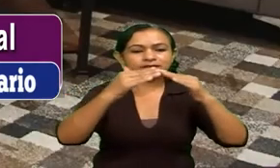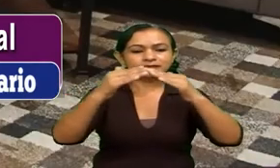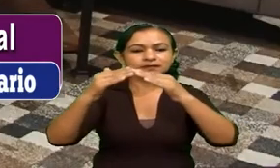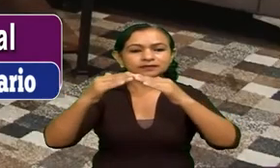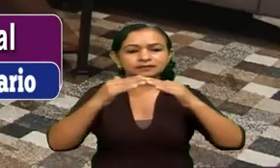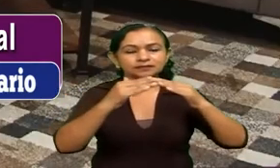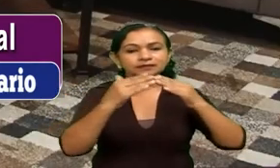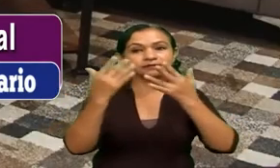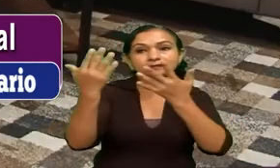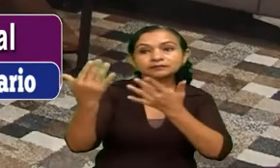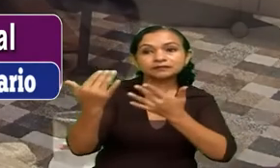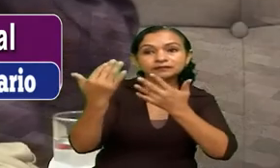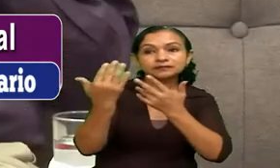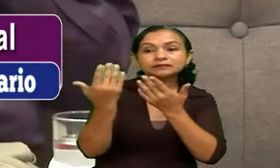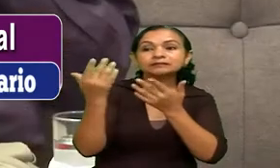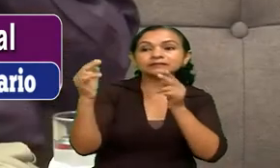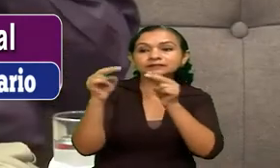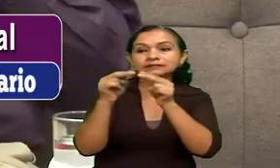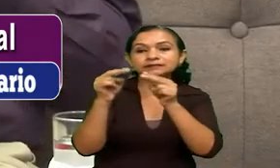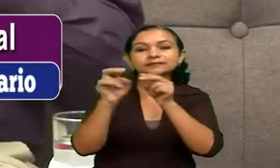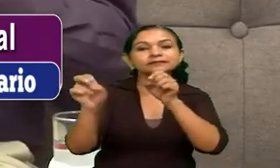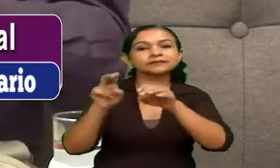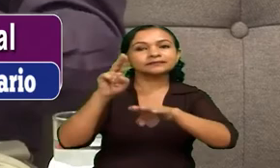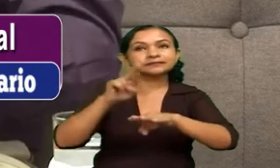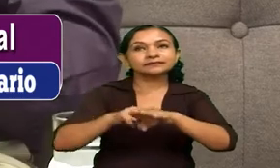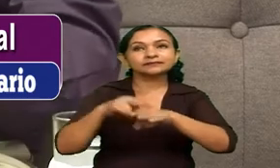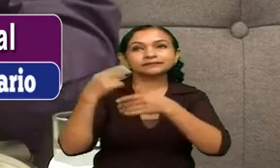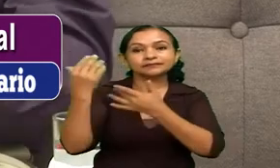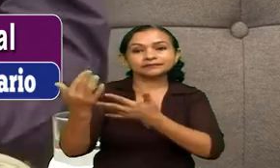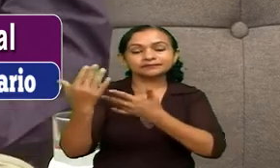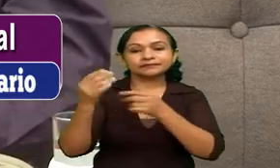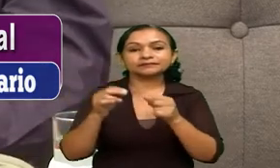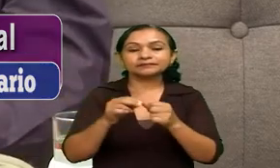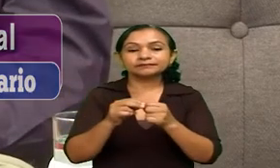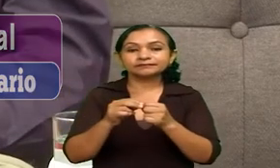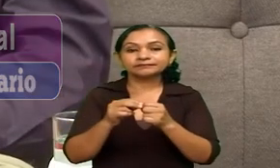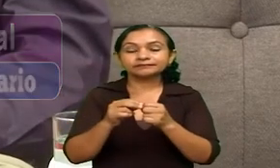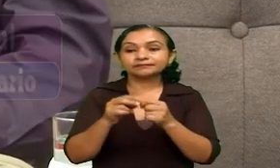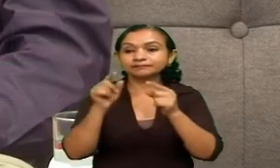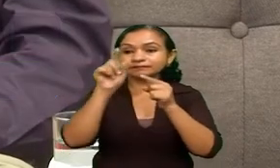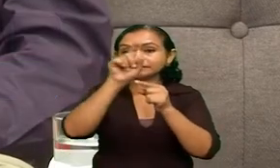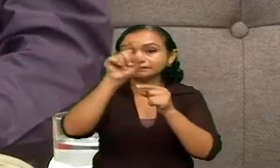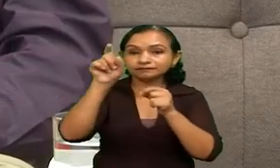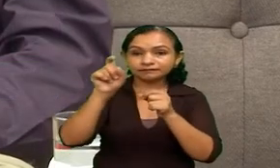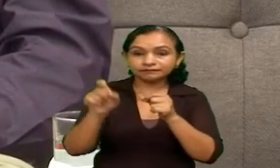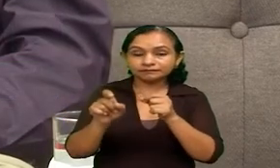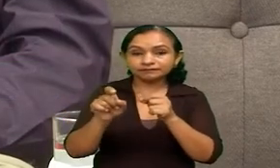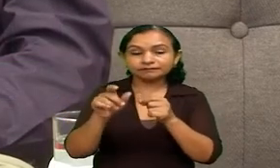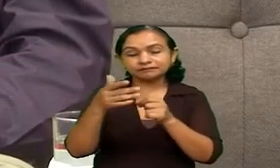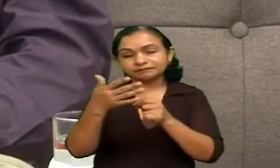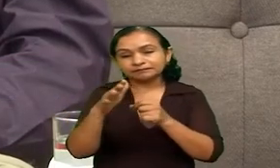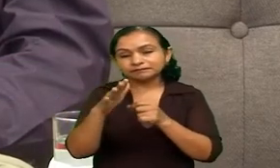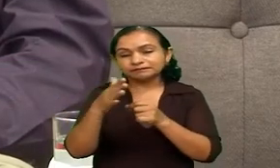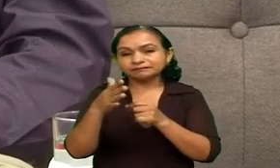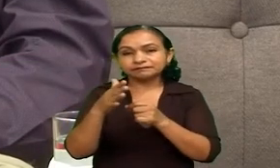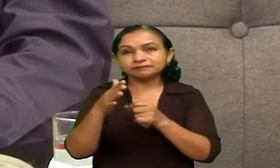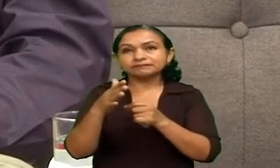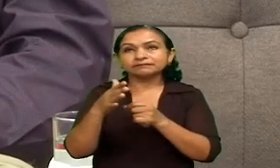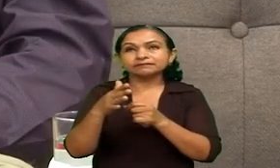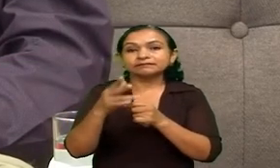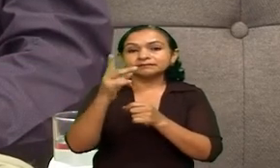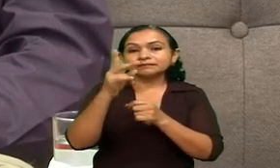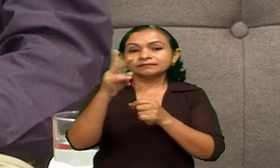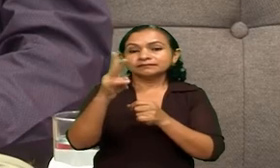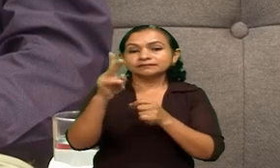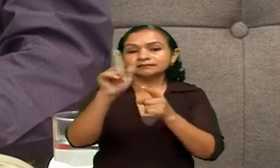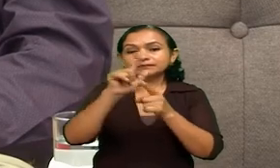solo esperando el interconectado nacional. Fibra óptica. En todos lados. Hace como